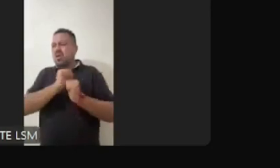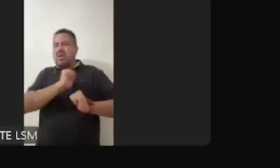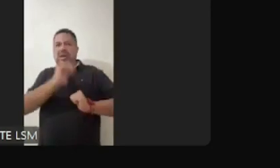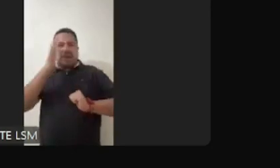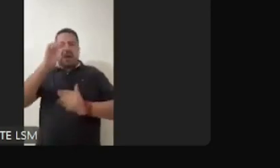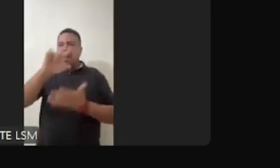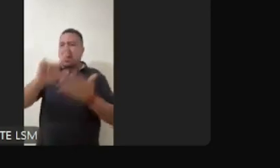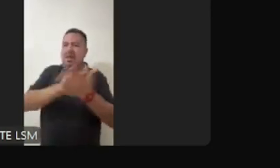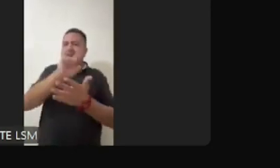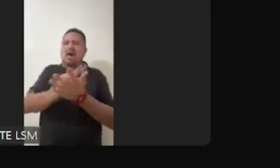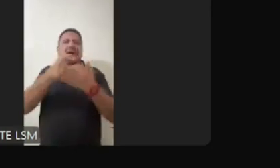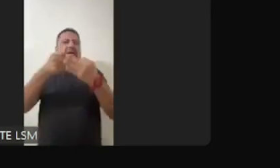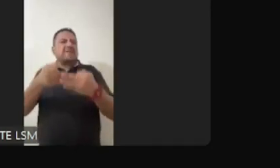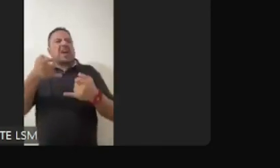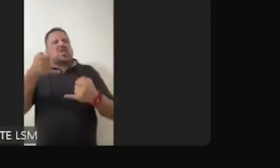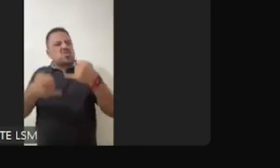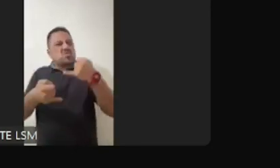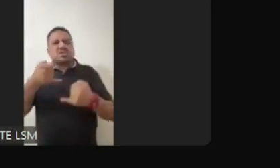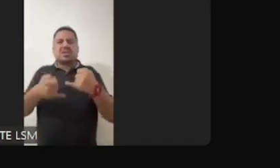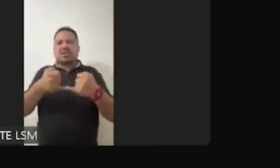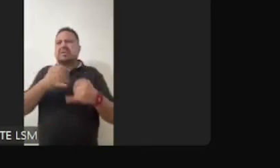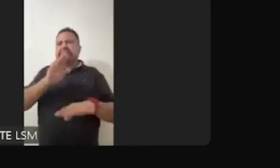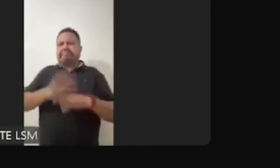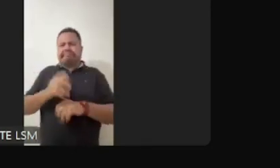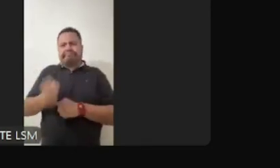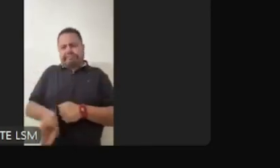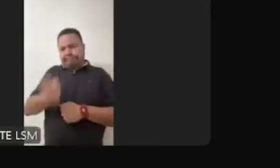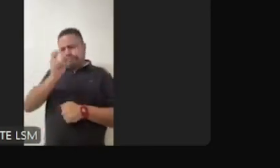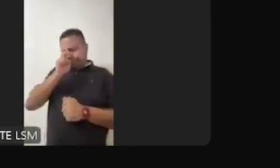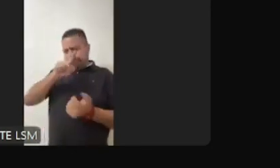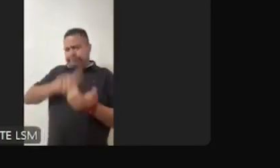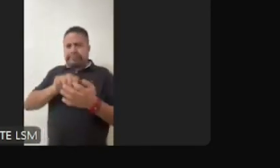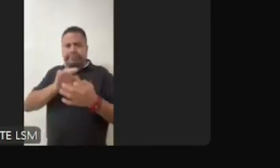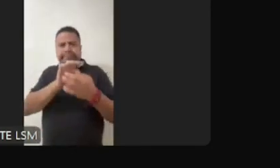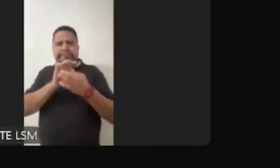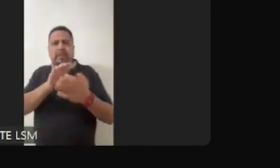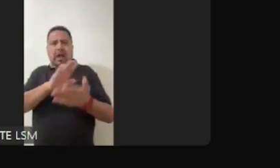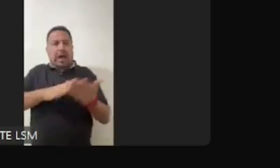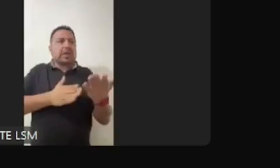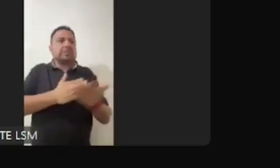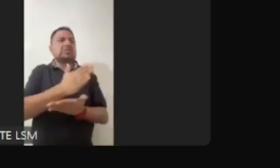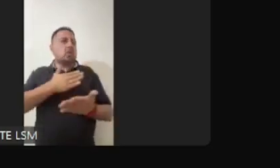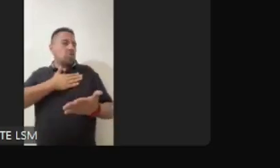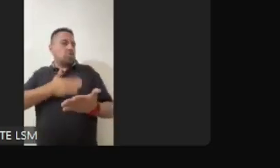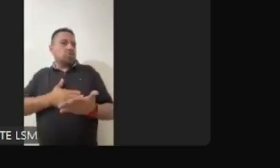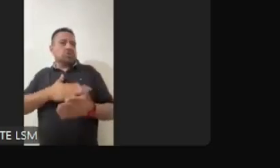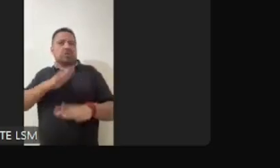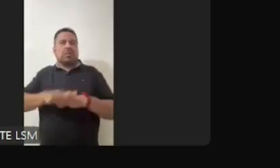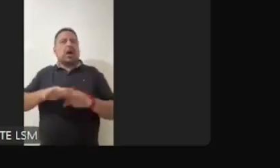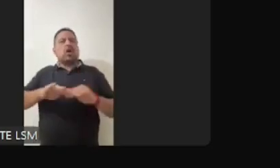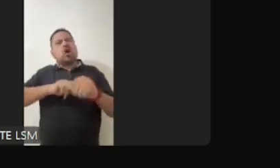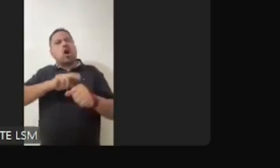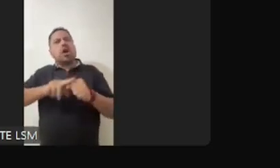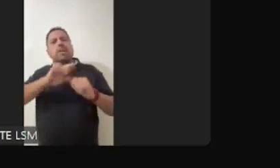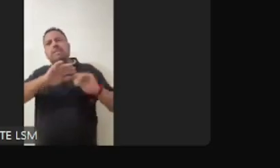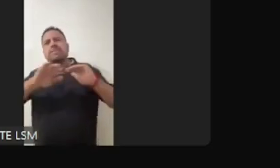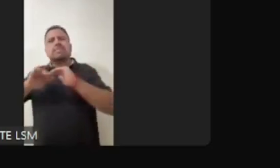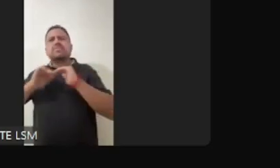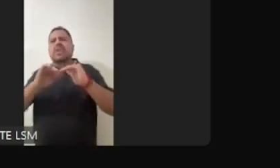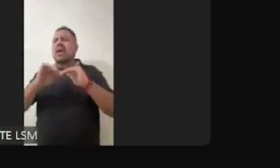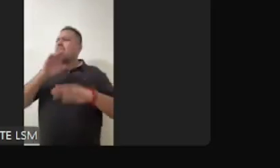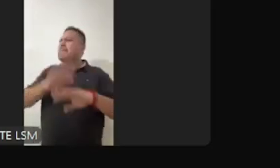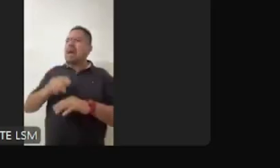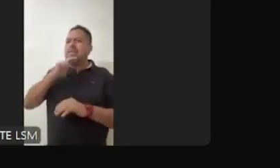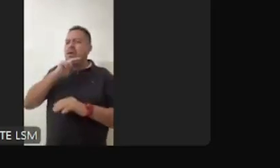legalidad certeza jurídica y exhaustividad en relación con el acceso a la justicia de manera Imparcial pronta expedita y